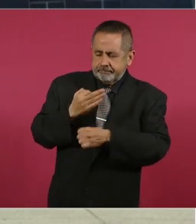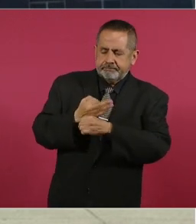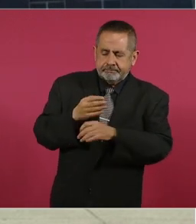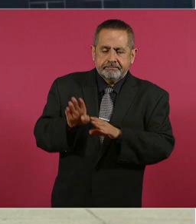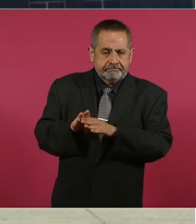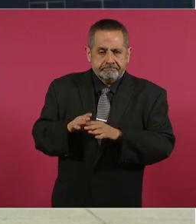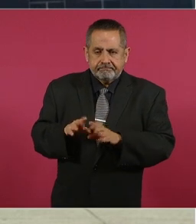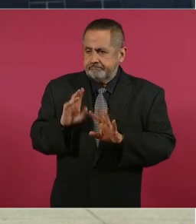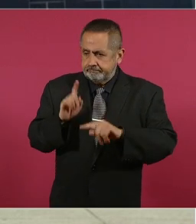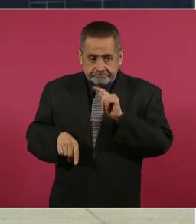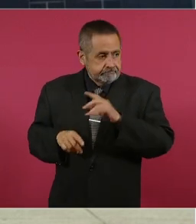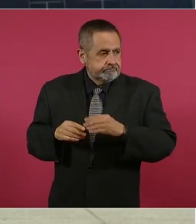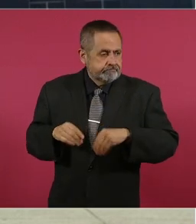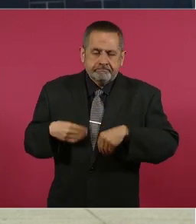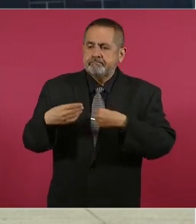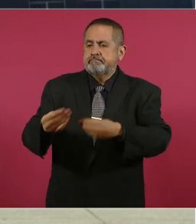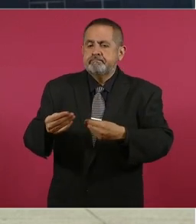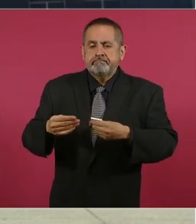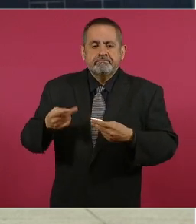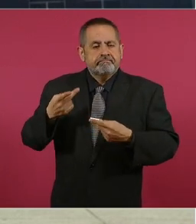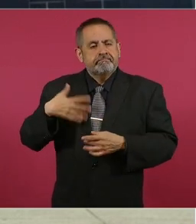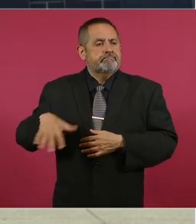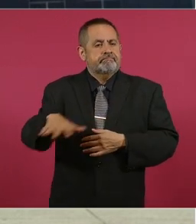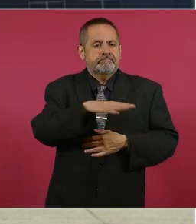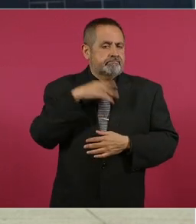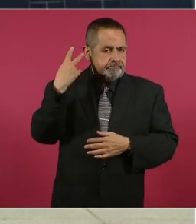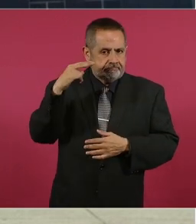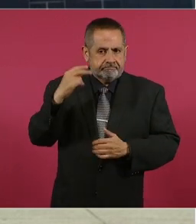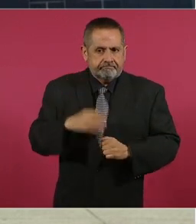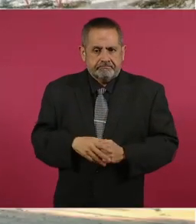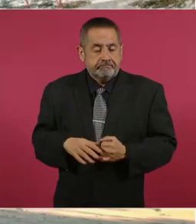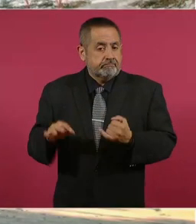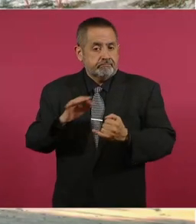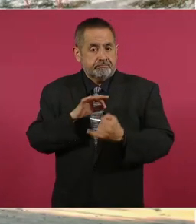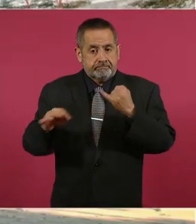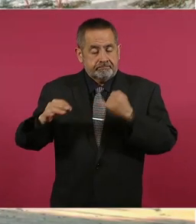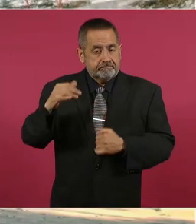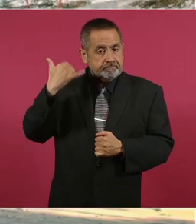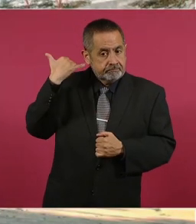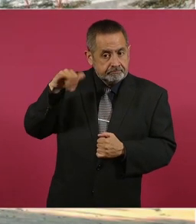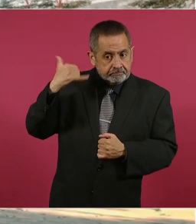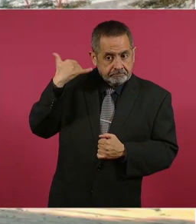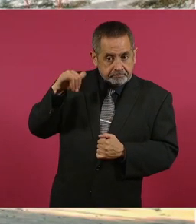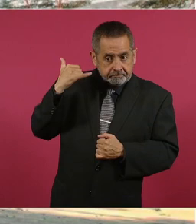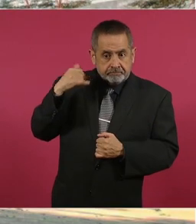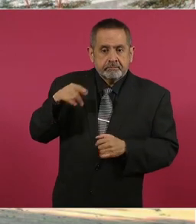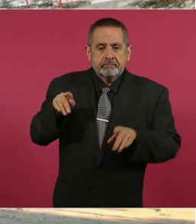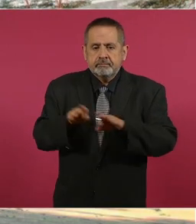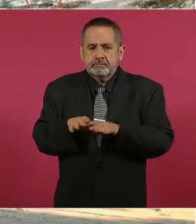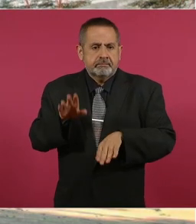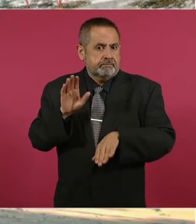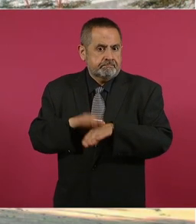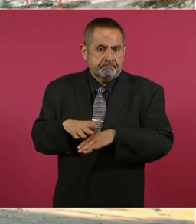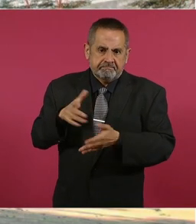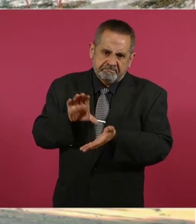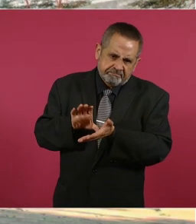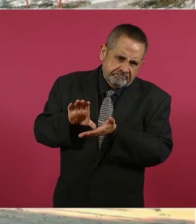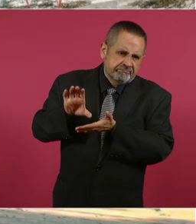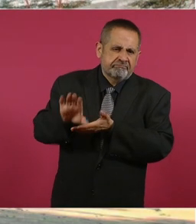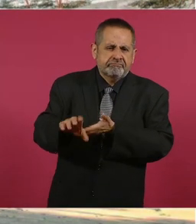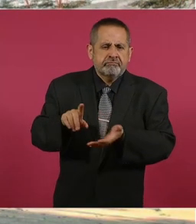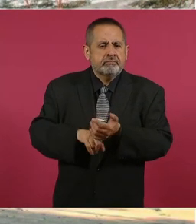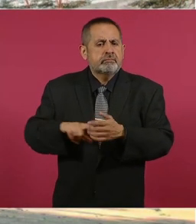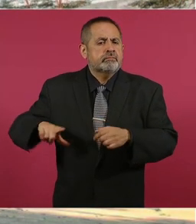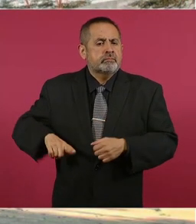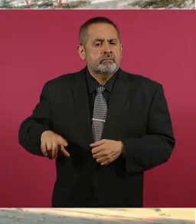atención de las personas sin seguridad social de Veracruz. Y finalmente, en Yucatán, una de las inversiones más grandes que hace el gobierno y el